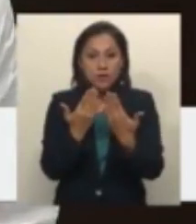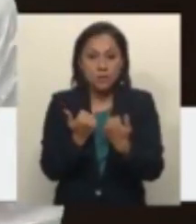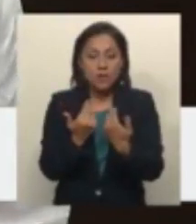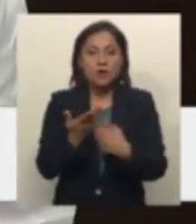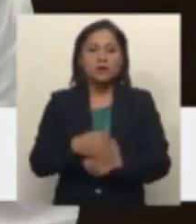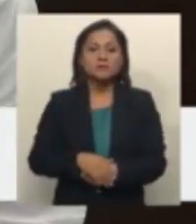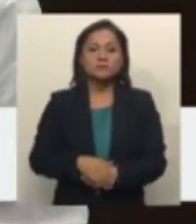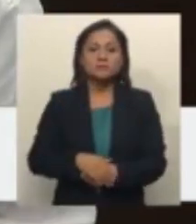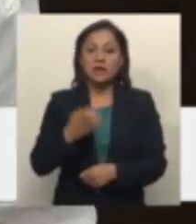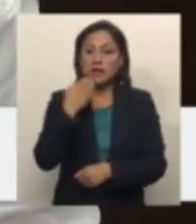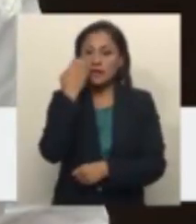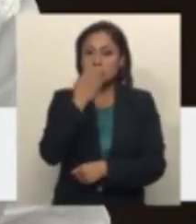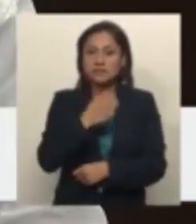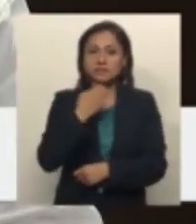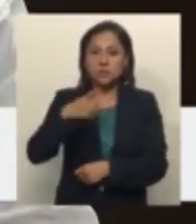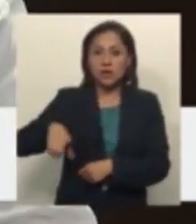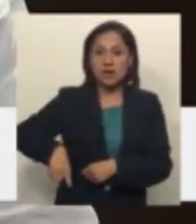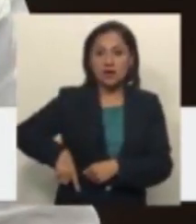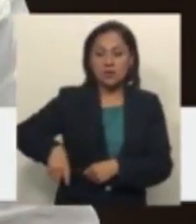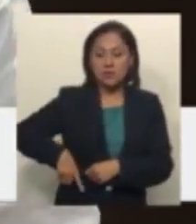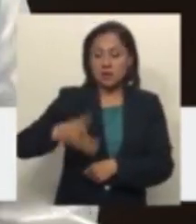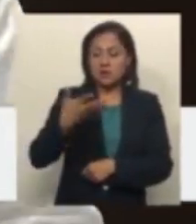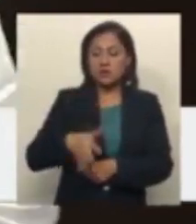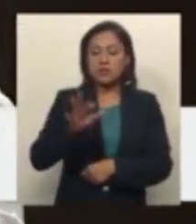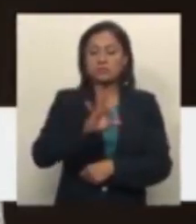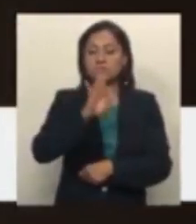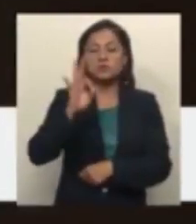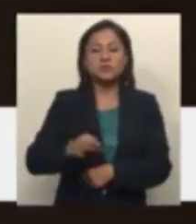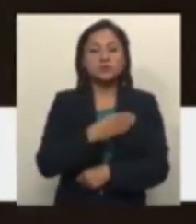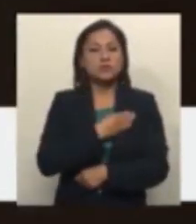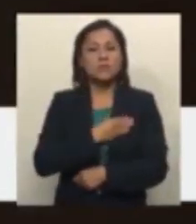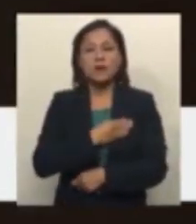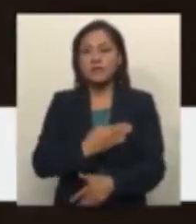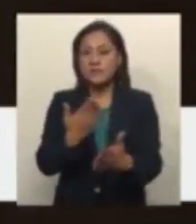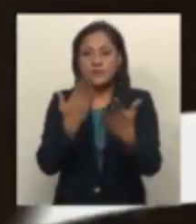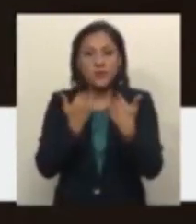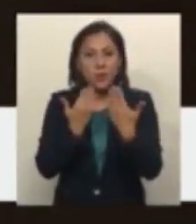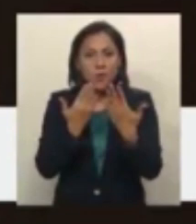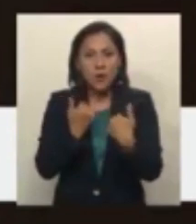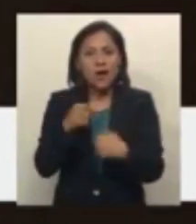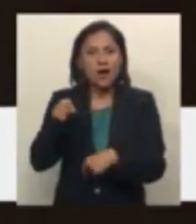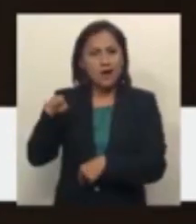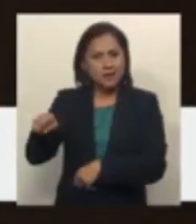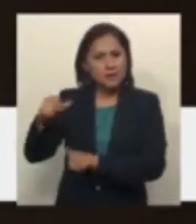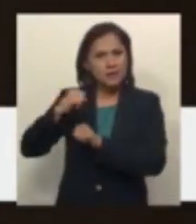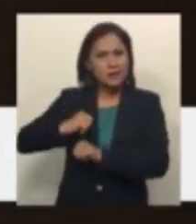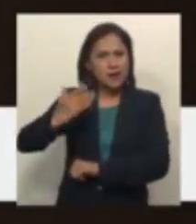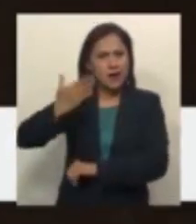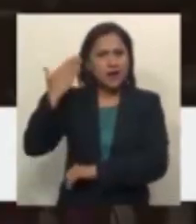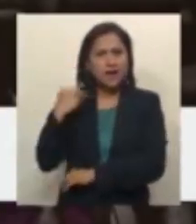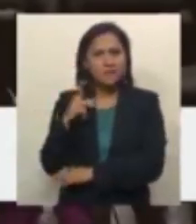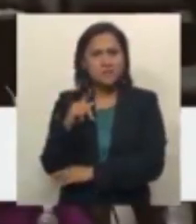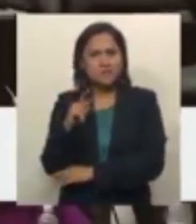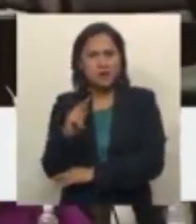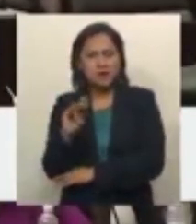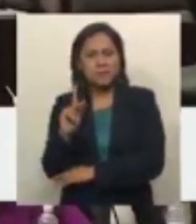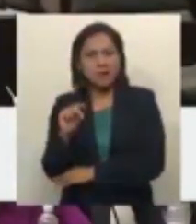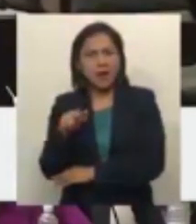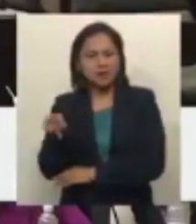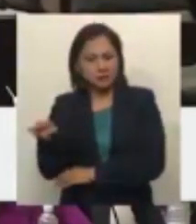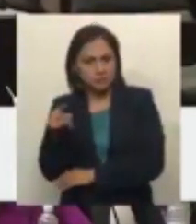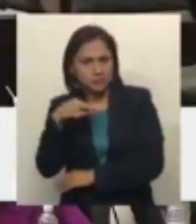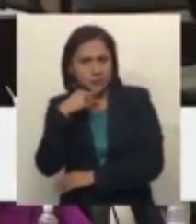10% de las escuelas públicas no tienen baño. Esta es la preocupación del PRI, el PAN, por los niños y las niñas del